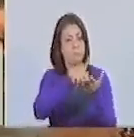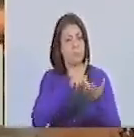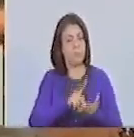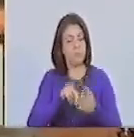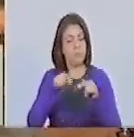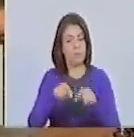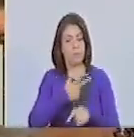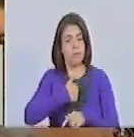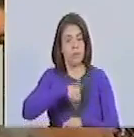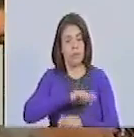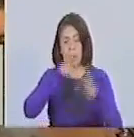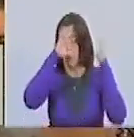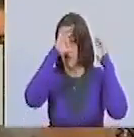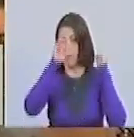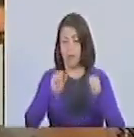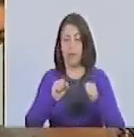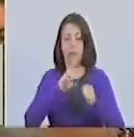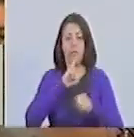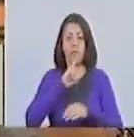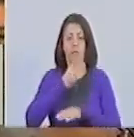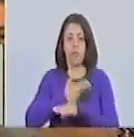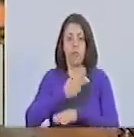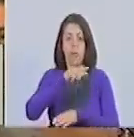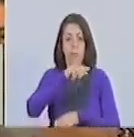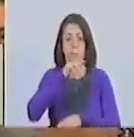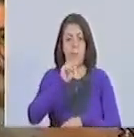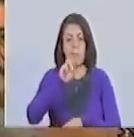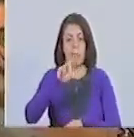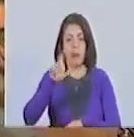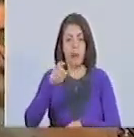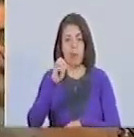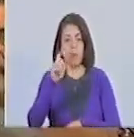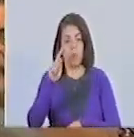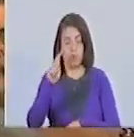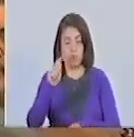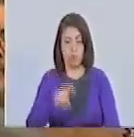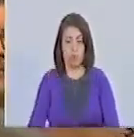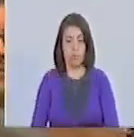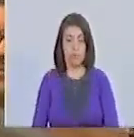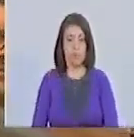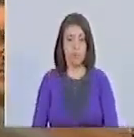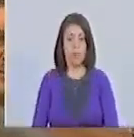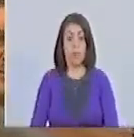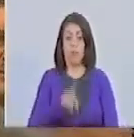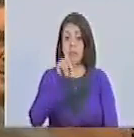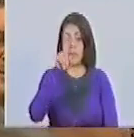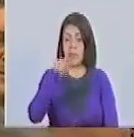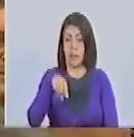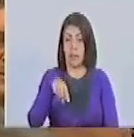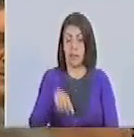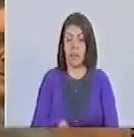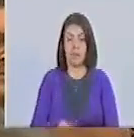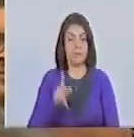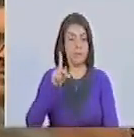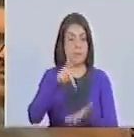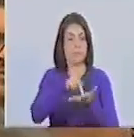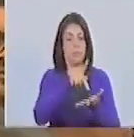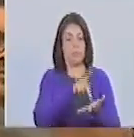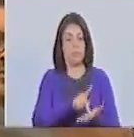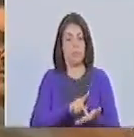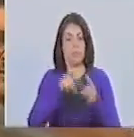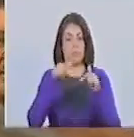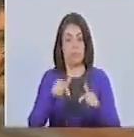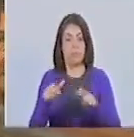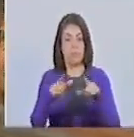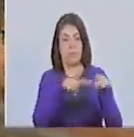participación de nuestra embajadora en Honduras, Margot Godoy. Además de eso, estuvo presente en